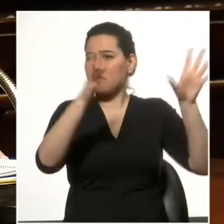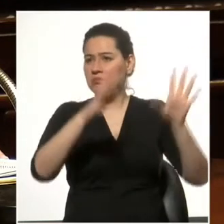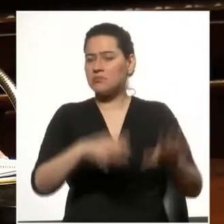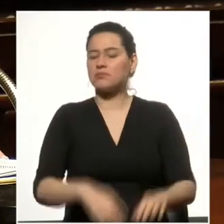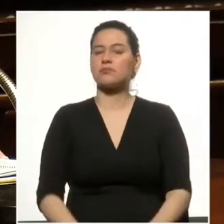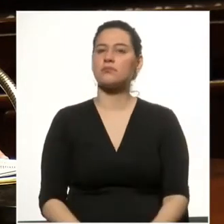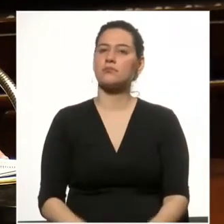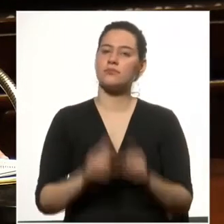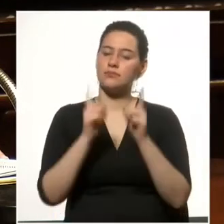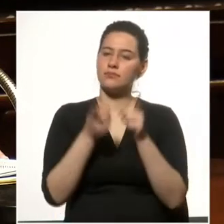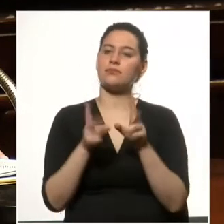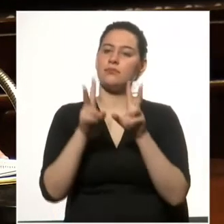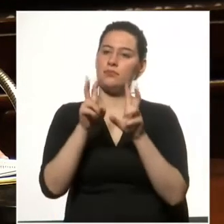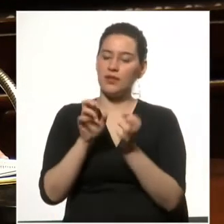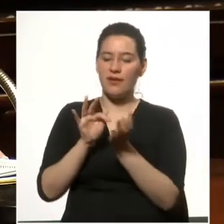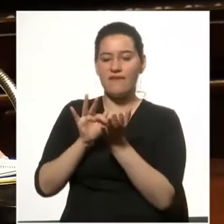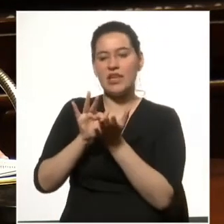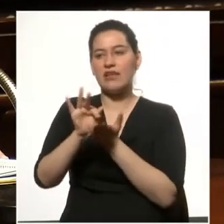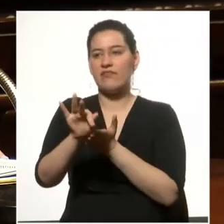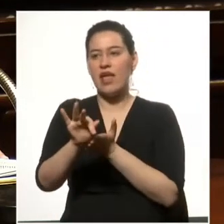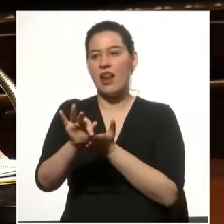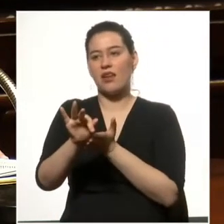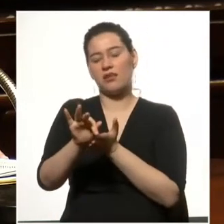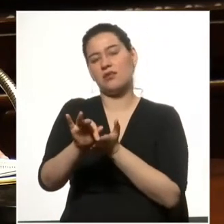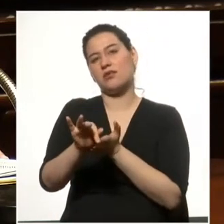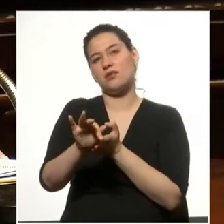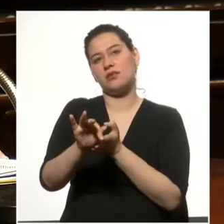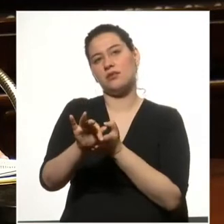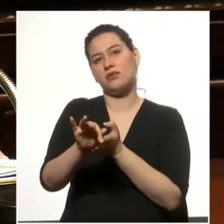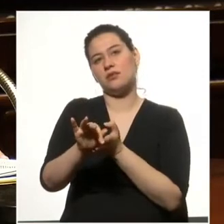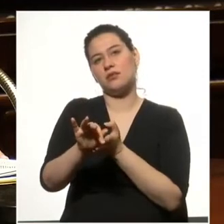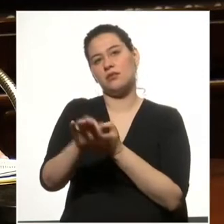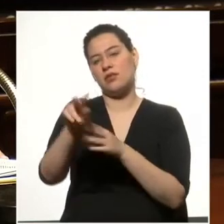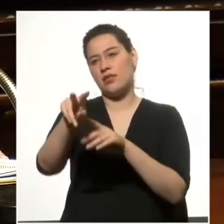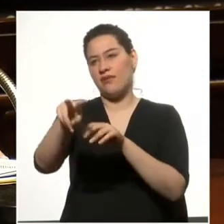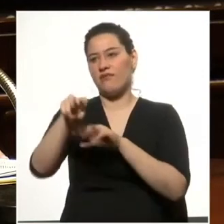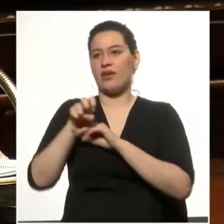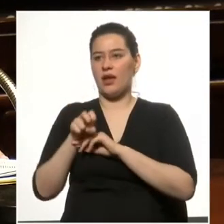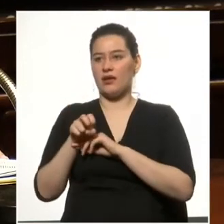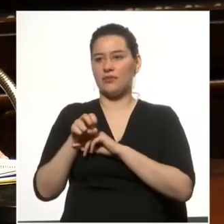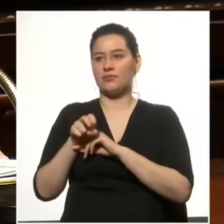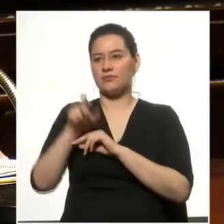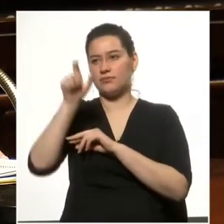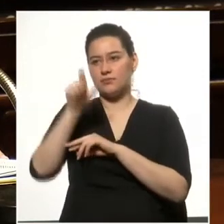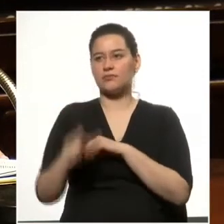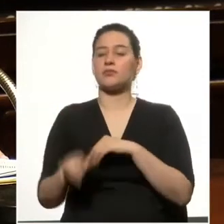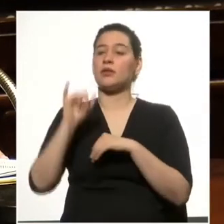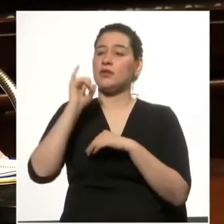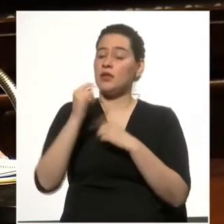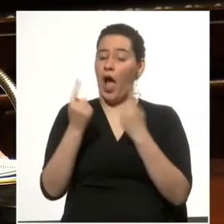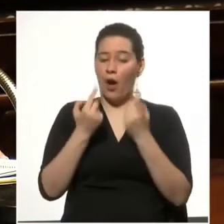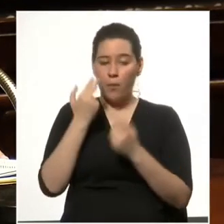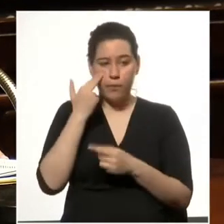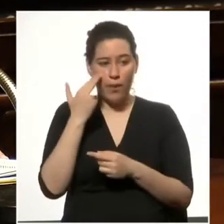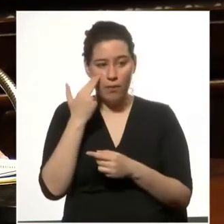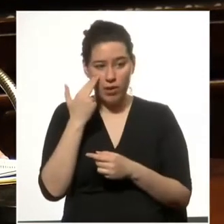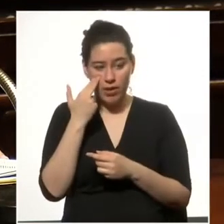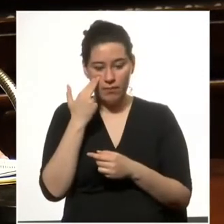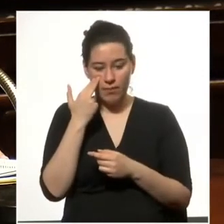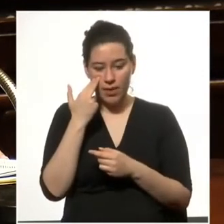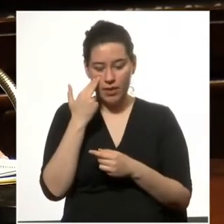refiere a la lealtad que debe tener un fiscal, aunque veo una disfunción de hacia